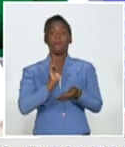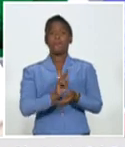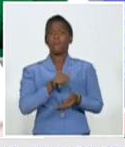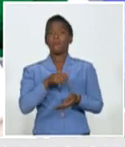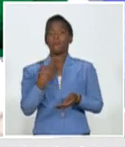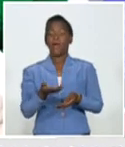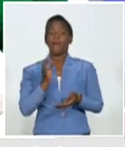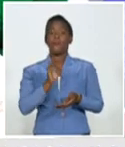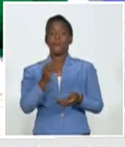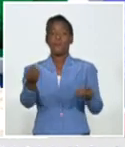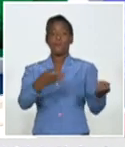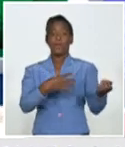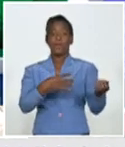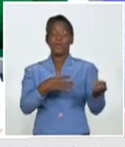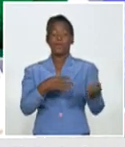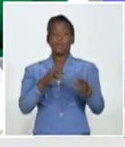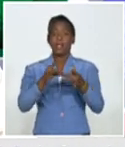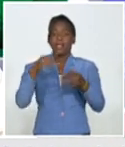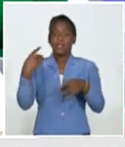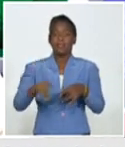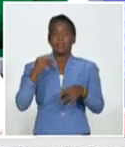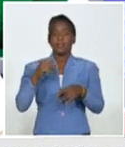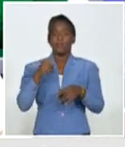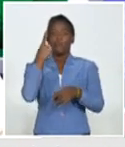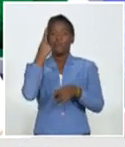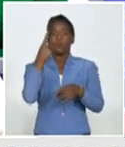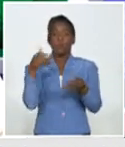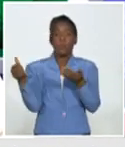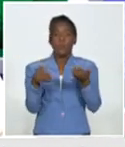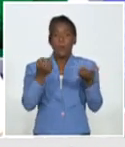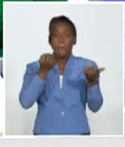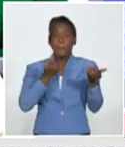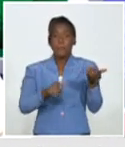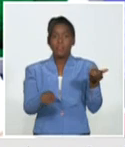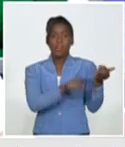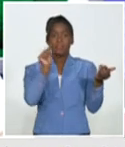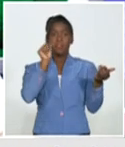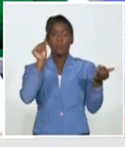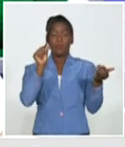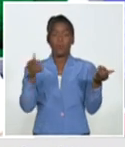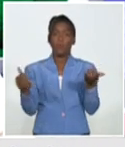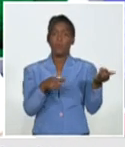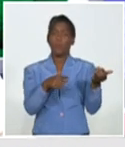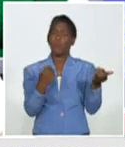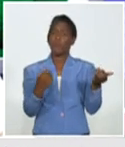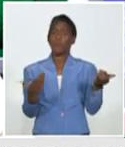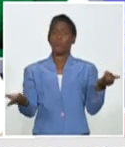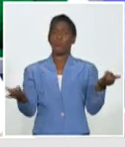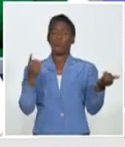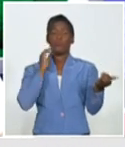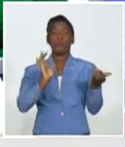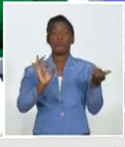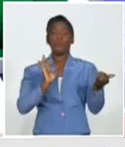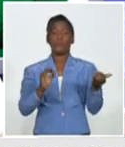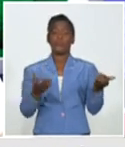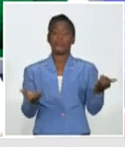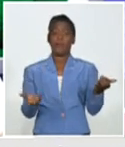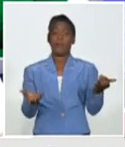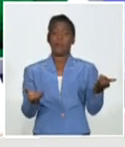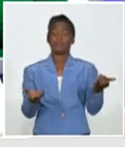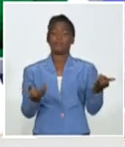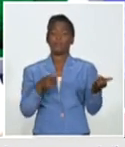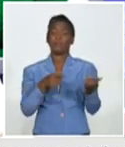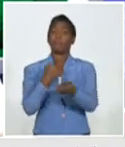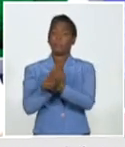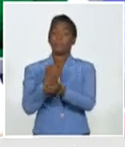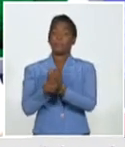hace todavía más vulnerable a este paciente. En el día,